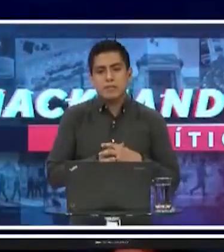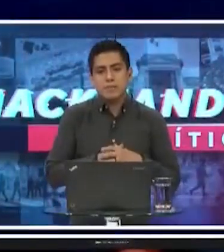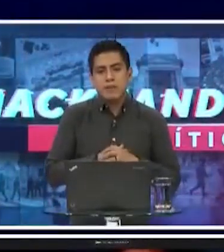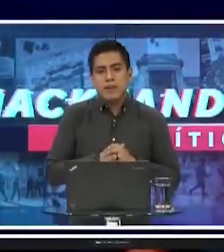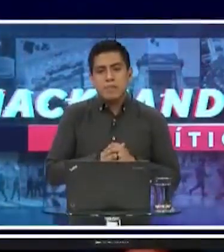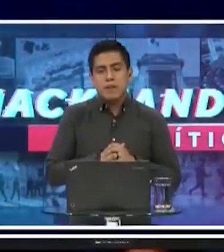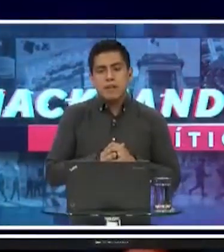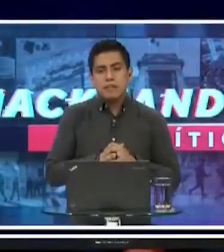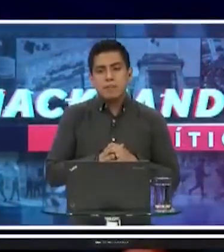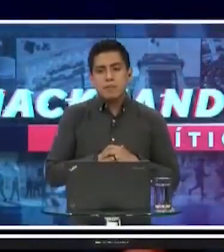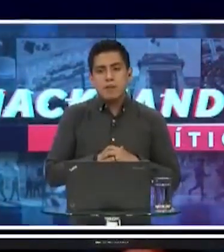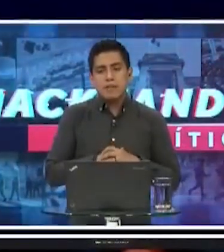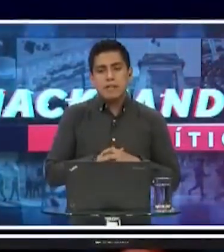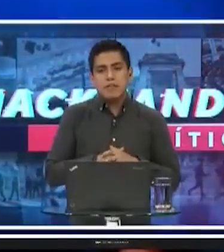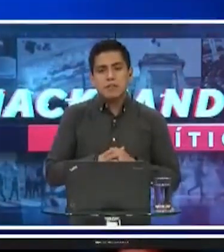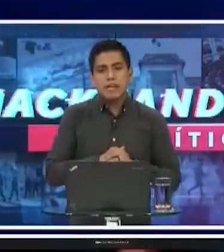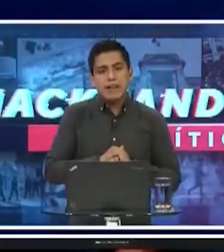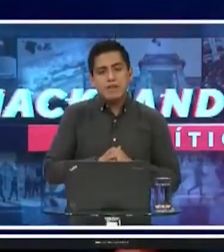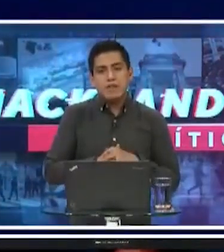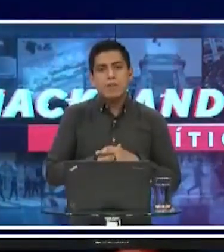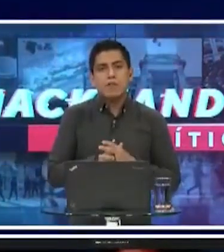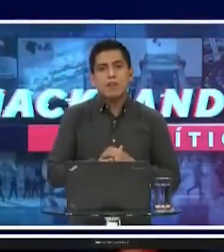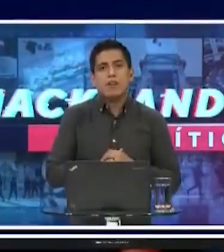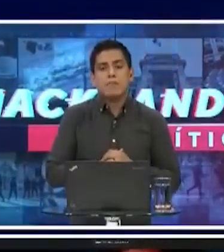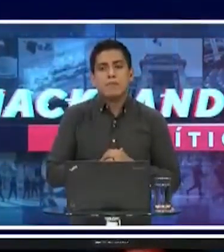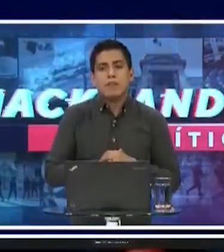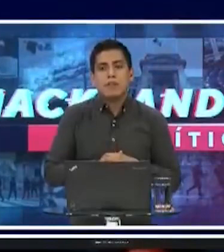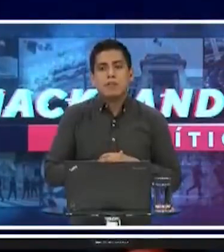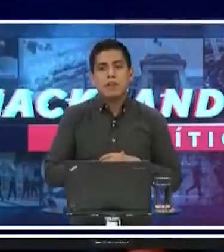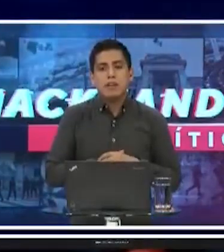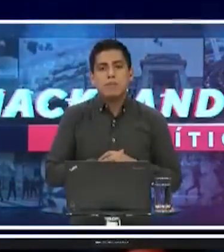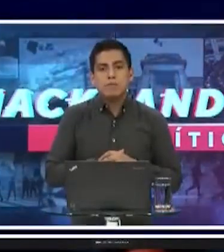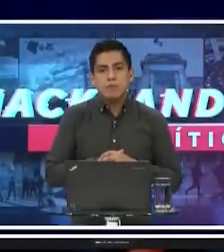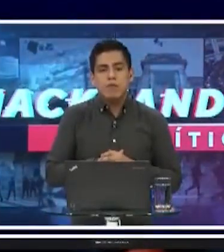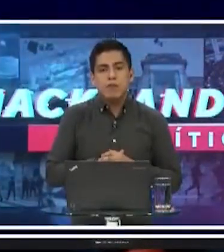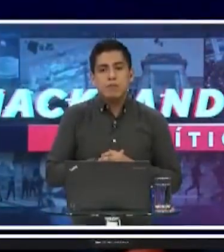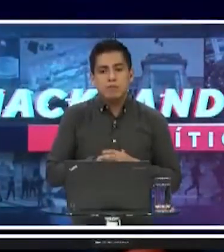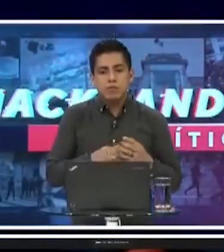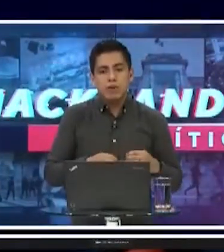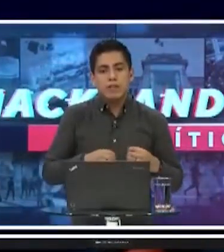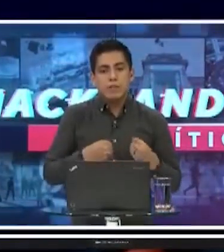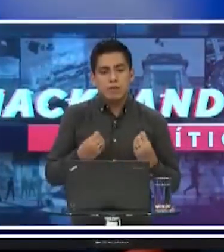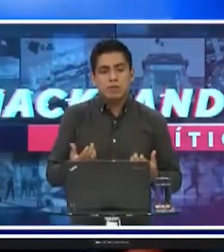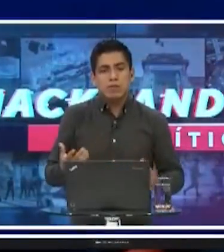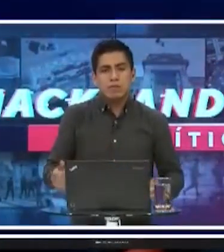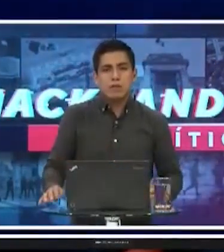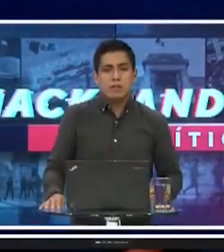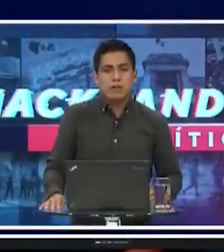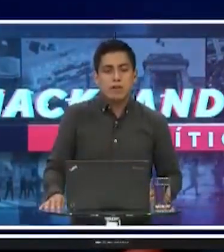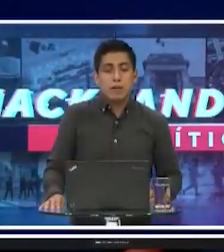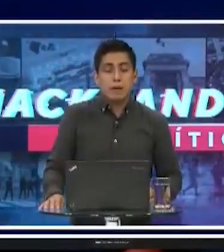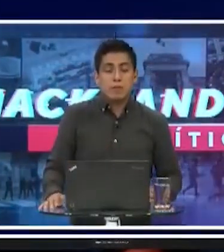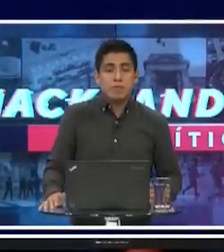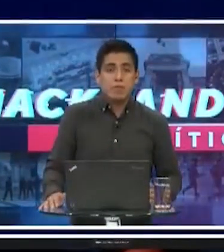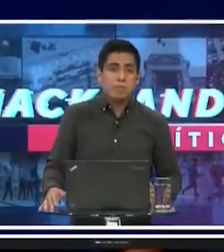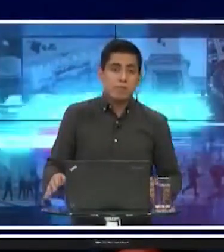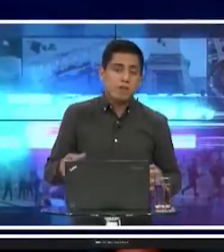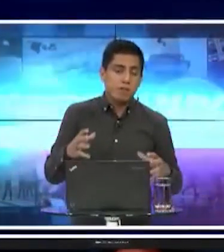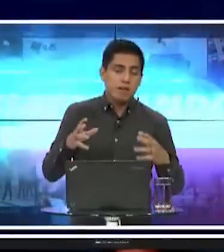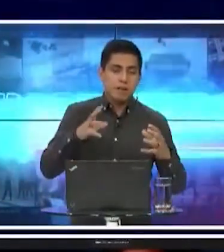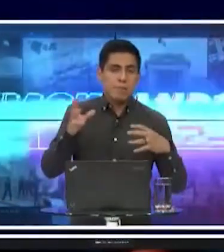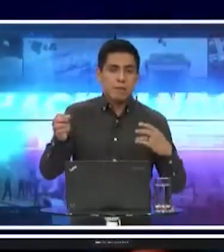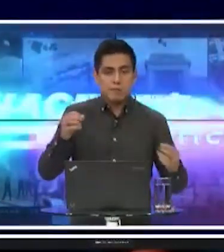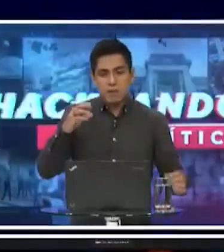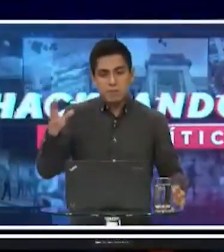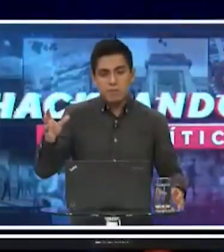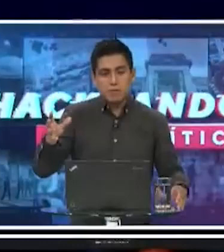Entonces, viene ese punto de vista. Entonces, Keiko Fujimori tiene mucho antivoto en el Perú. Bueno, no lo